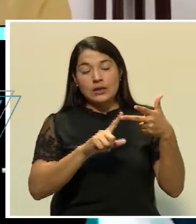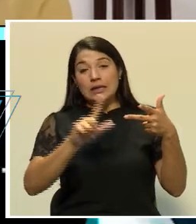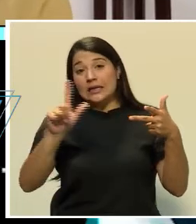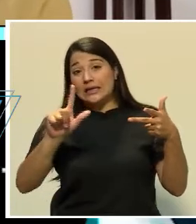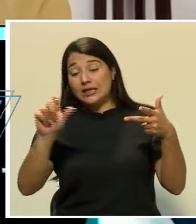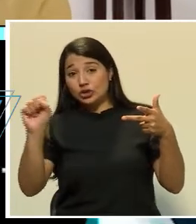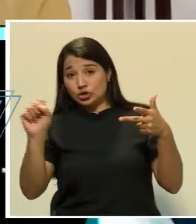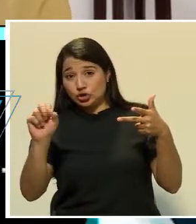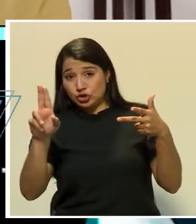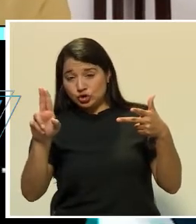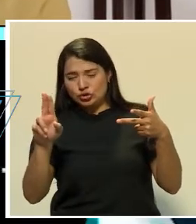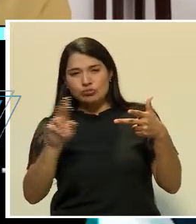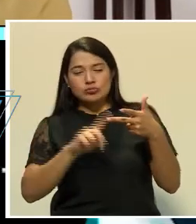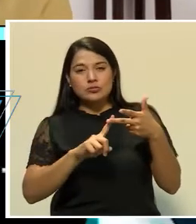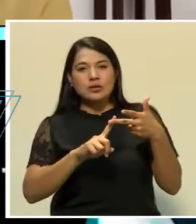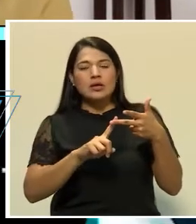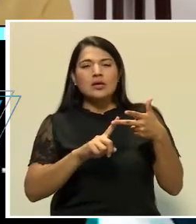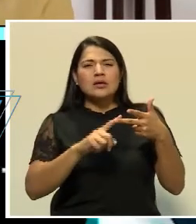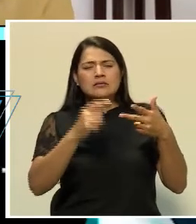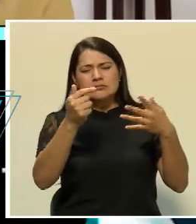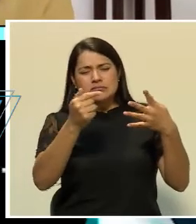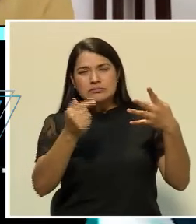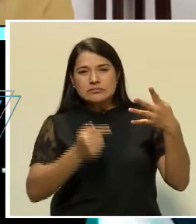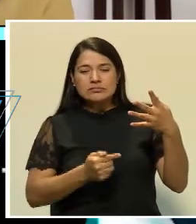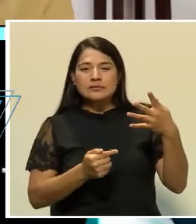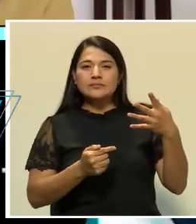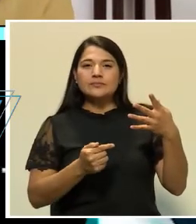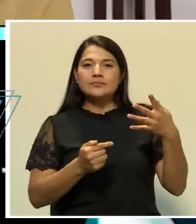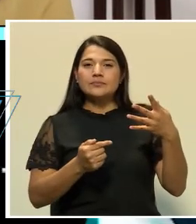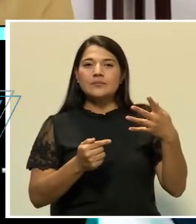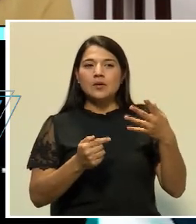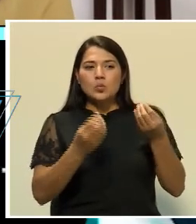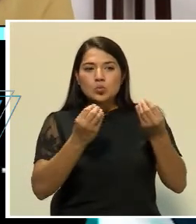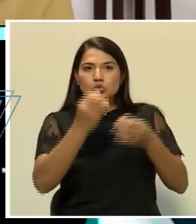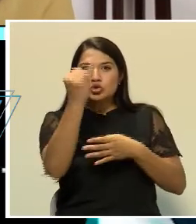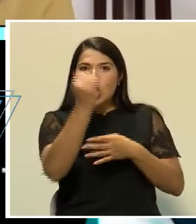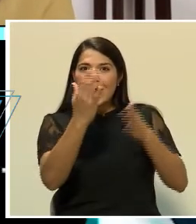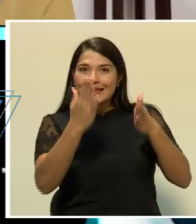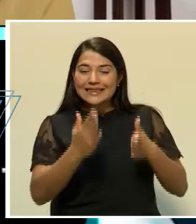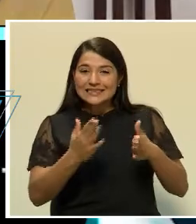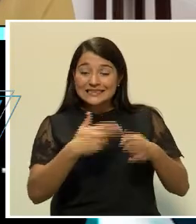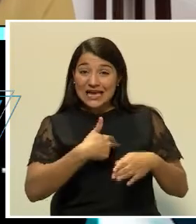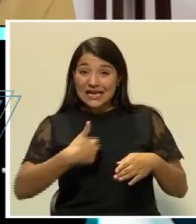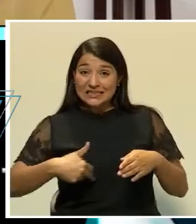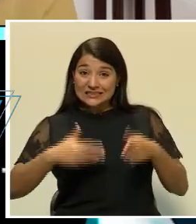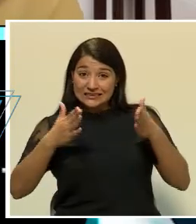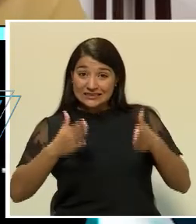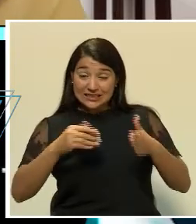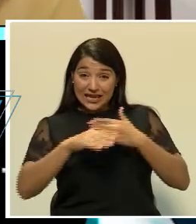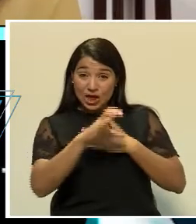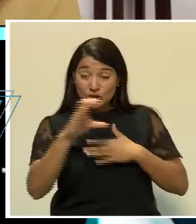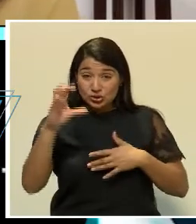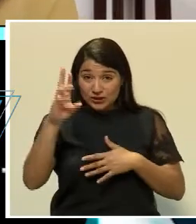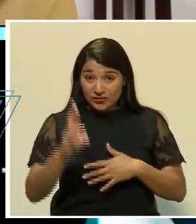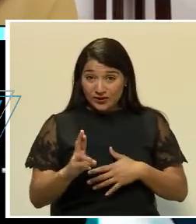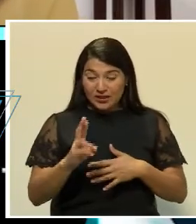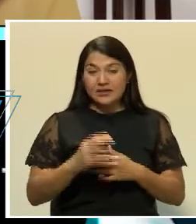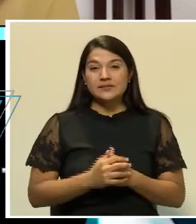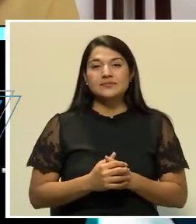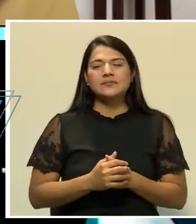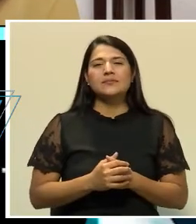Ansu. En fin, hay una tradición de artistas chinos en Costa Rica.